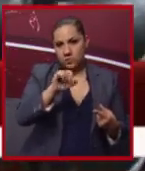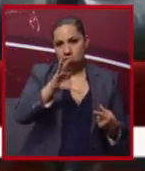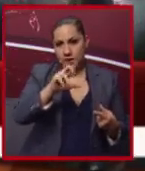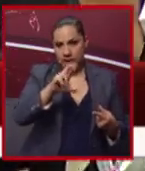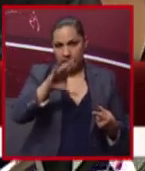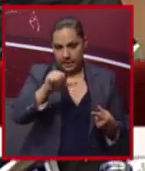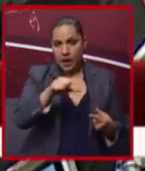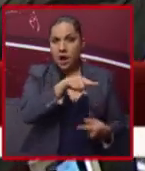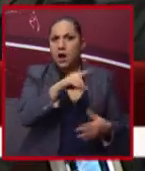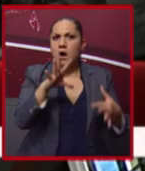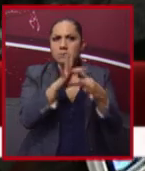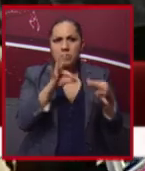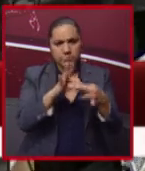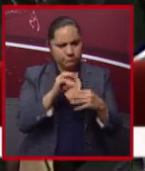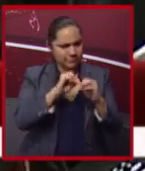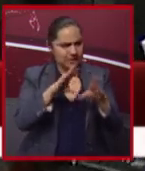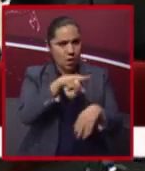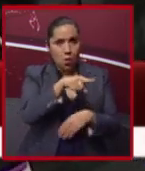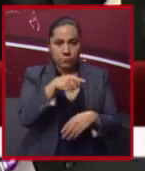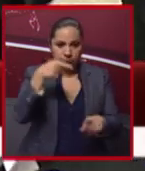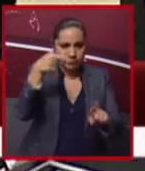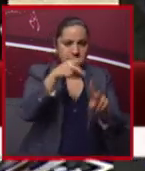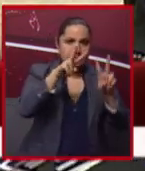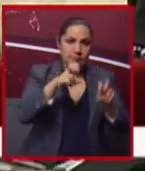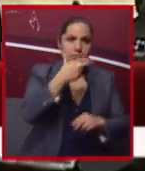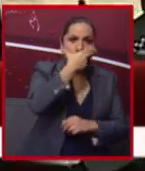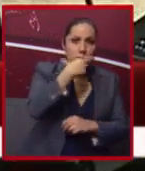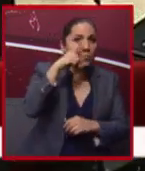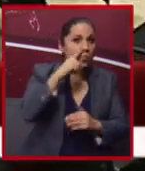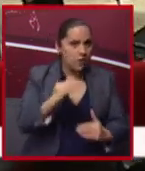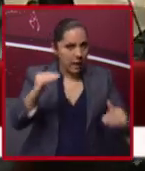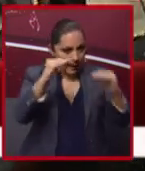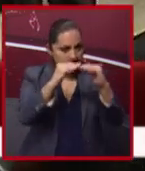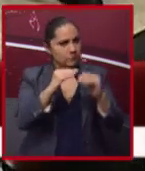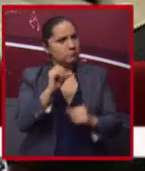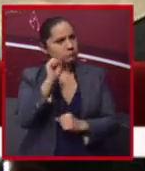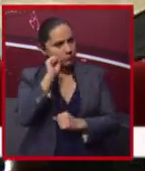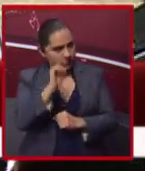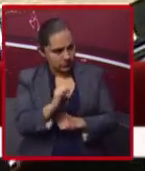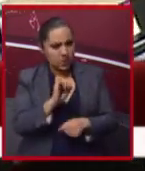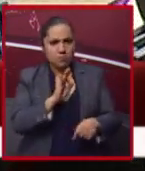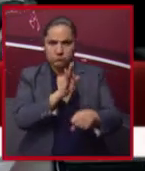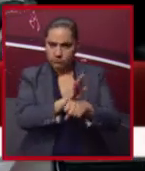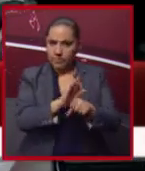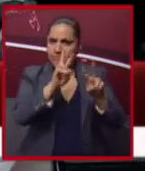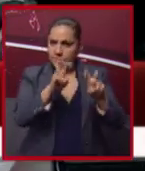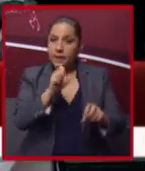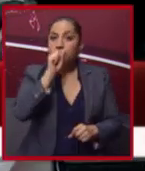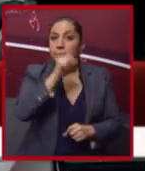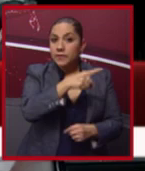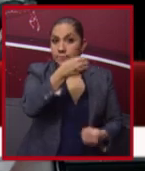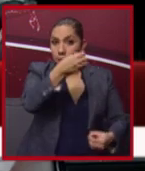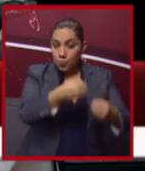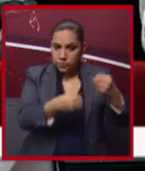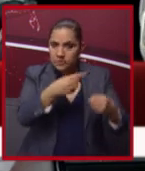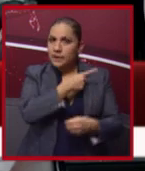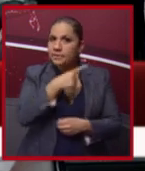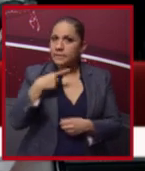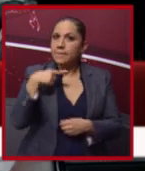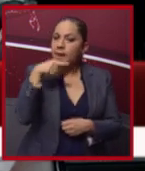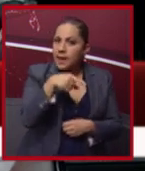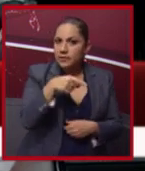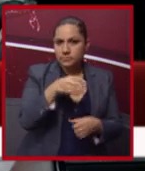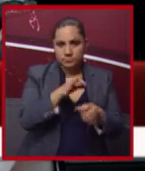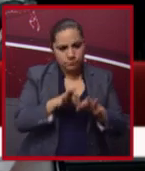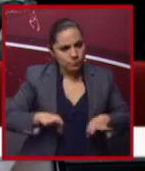su compromiso con el tema de la equidad de género y pronunciándose a favor de que el Poder Judicial en este tema sea una bandera. Al momento